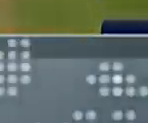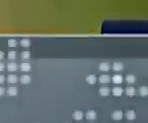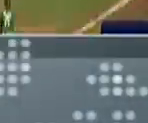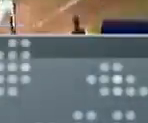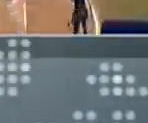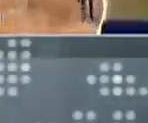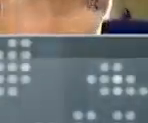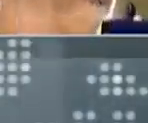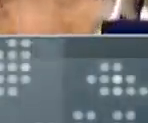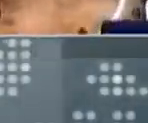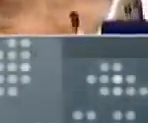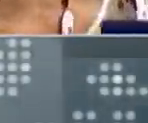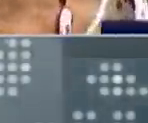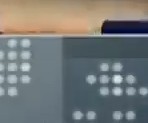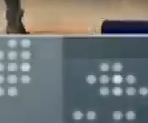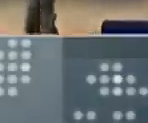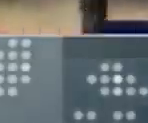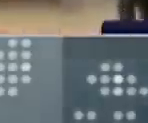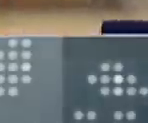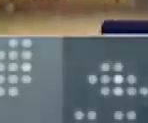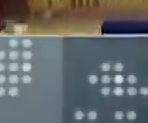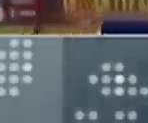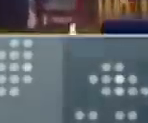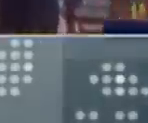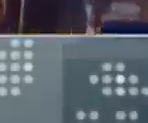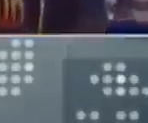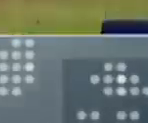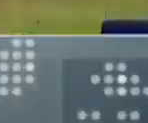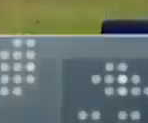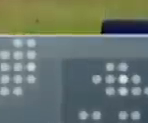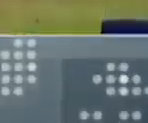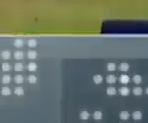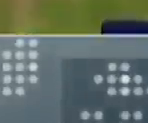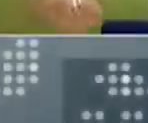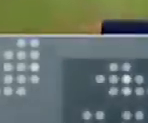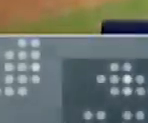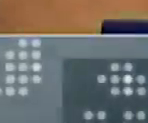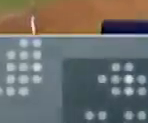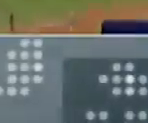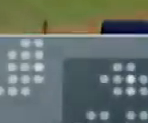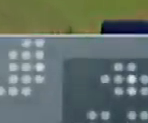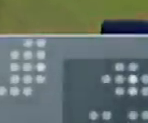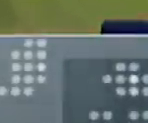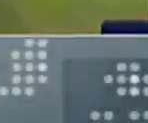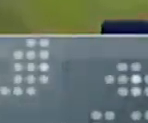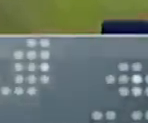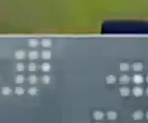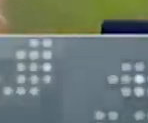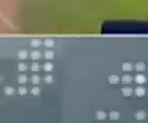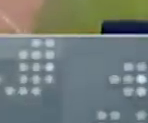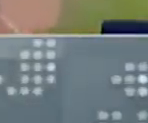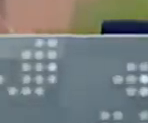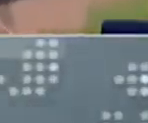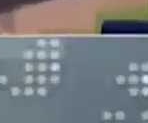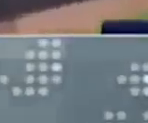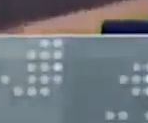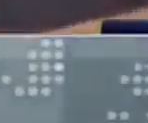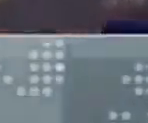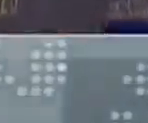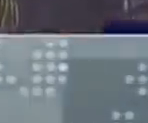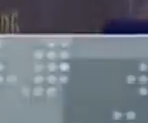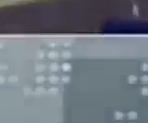No te he perdonado. Me debes una. Ayer disfrutamos. Tremendo